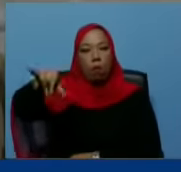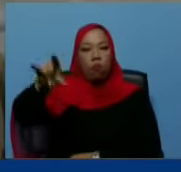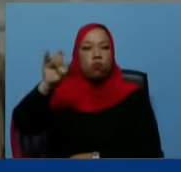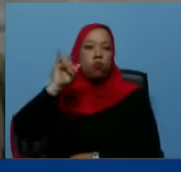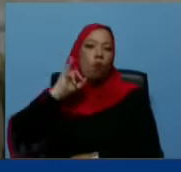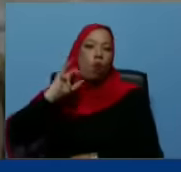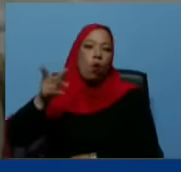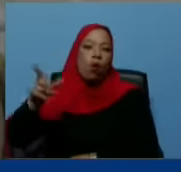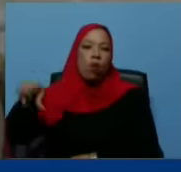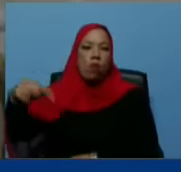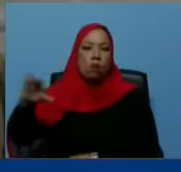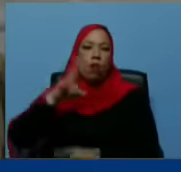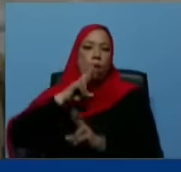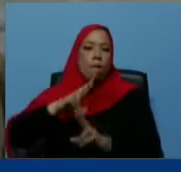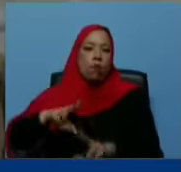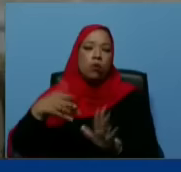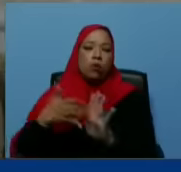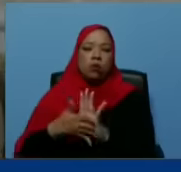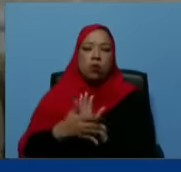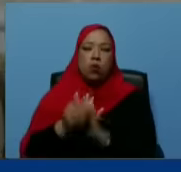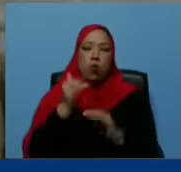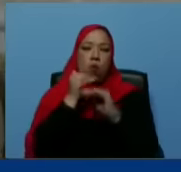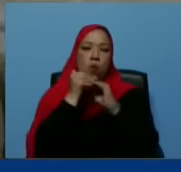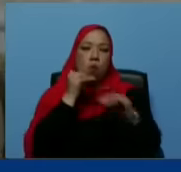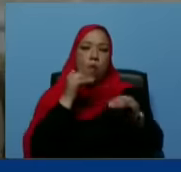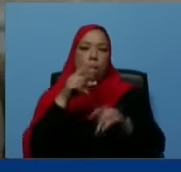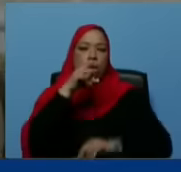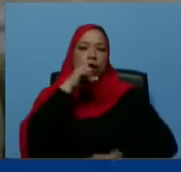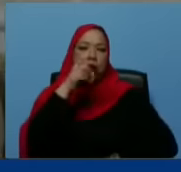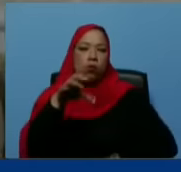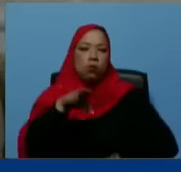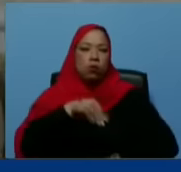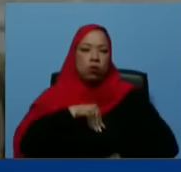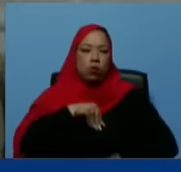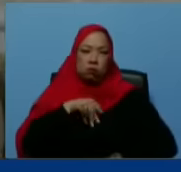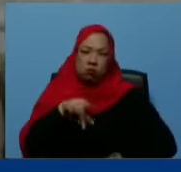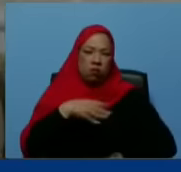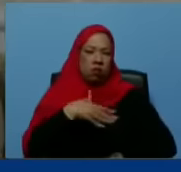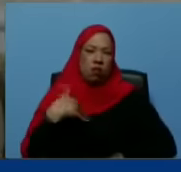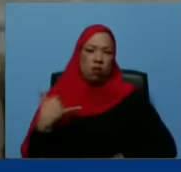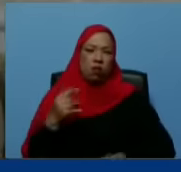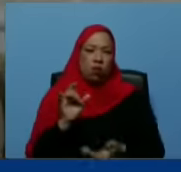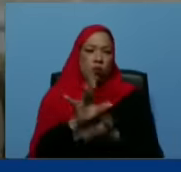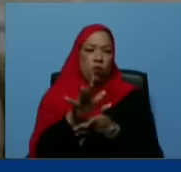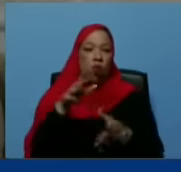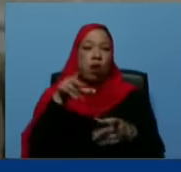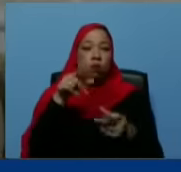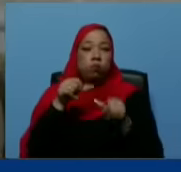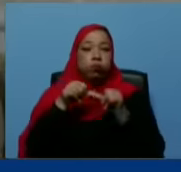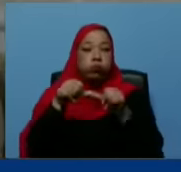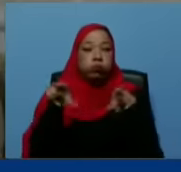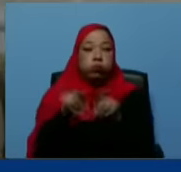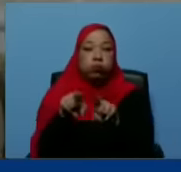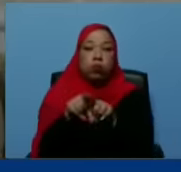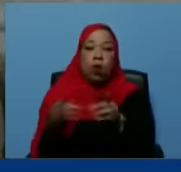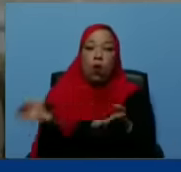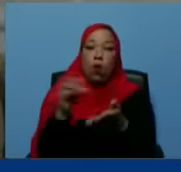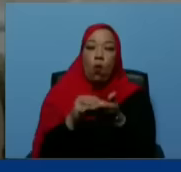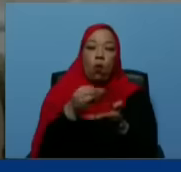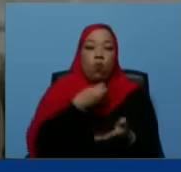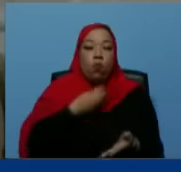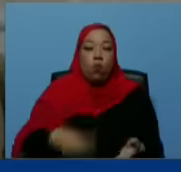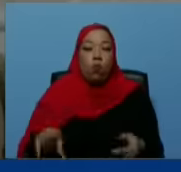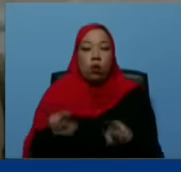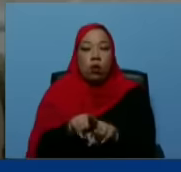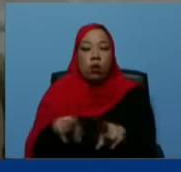Después me respondió que no me vas a callar, Maduro. Yo no quiero que te calles, yo lo que quiero es que sigas hablando, para que vuelvas a fracasar como